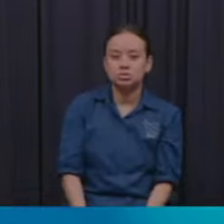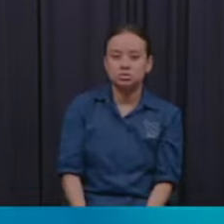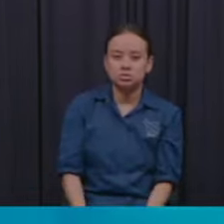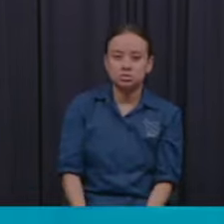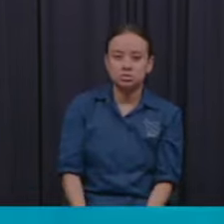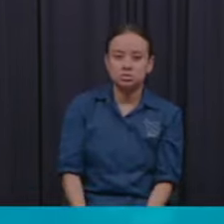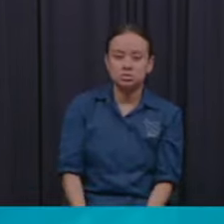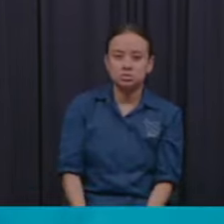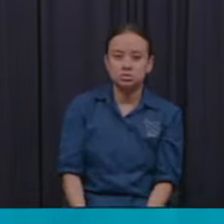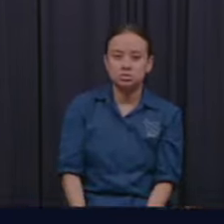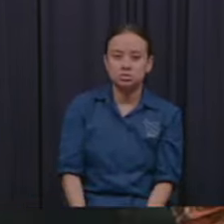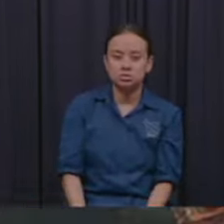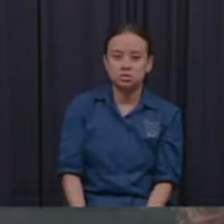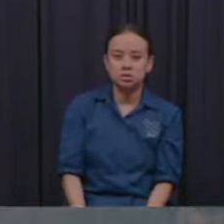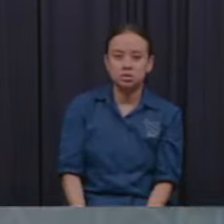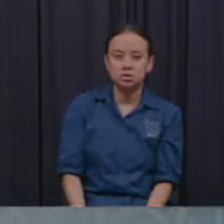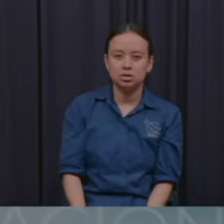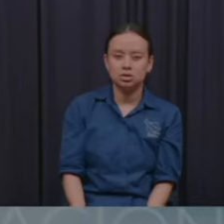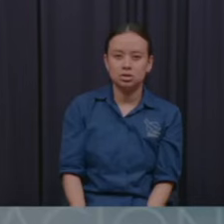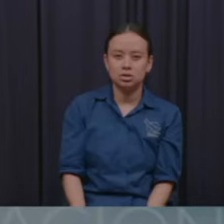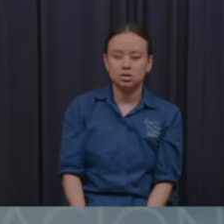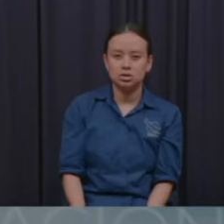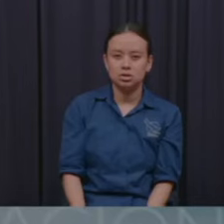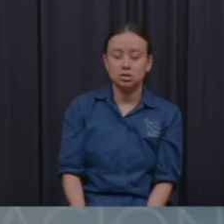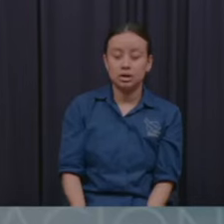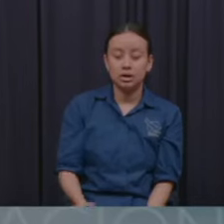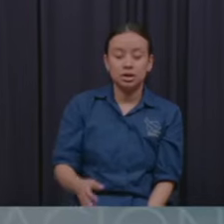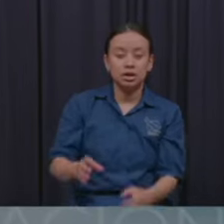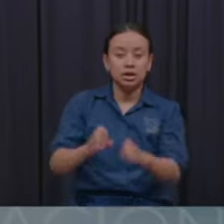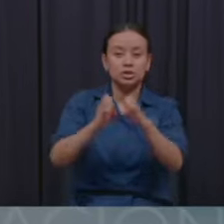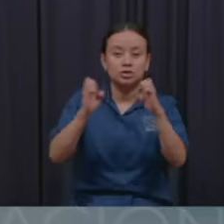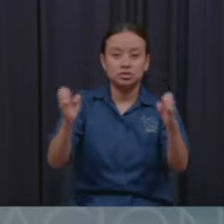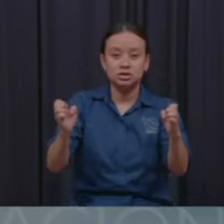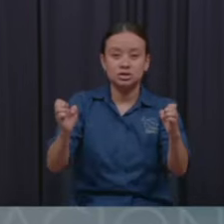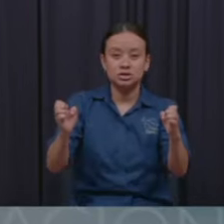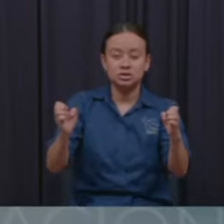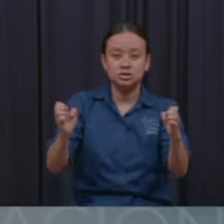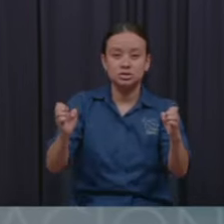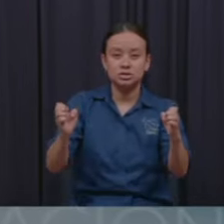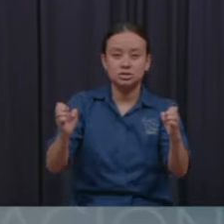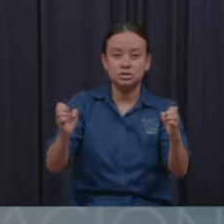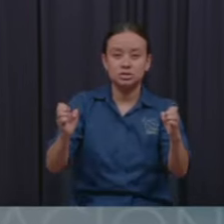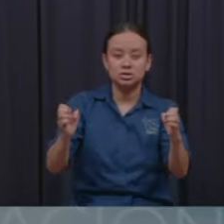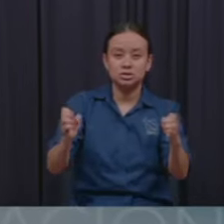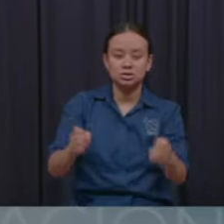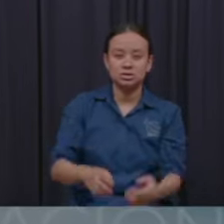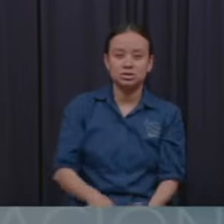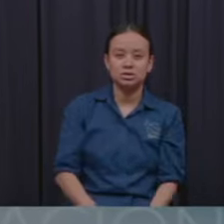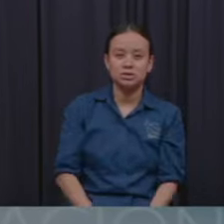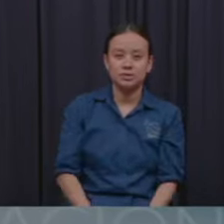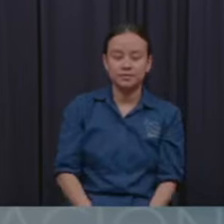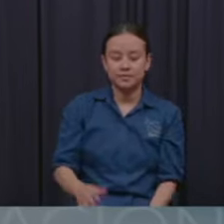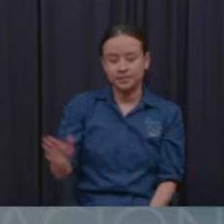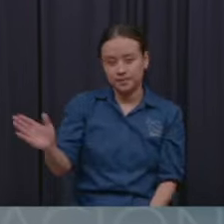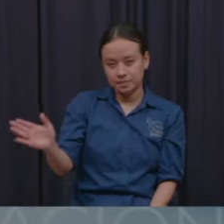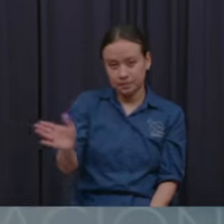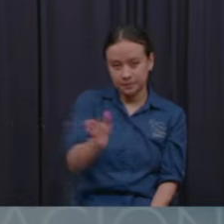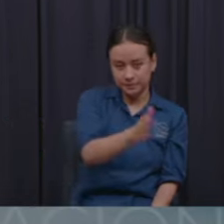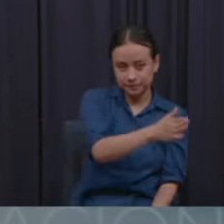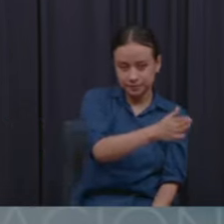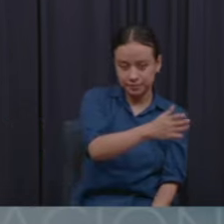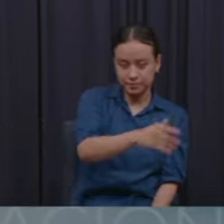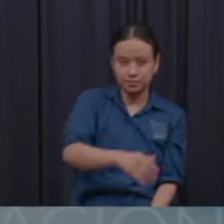tiró algo y yo me agaché. Y cuando asomé a la ventana, pastor amado, siervo